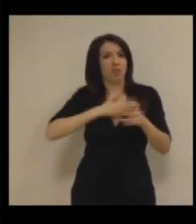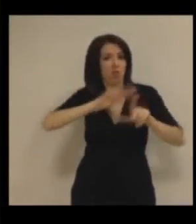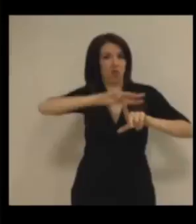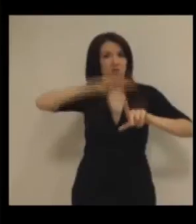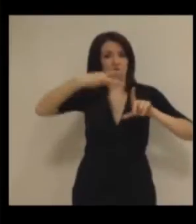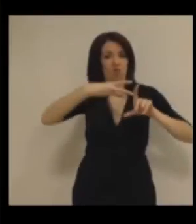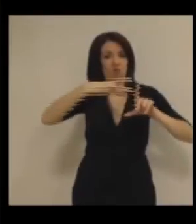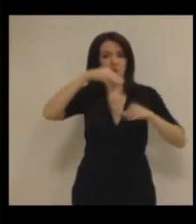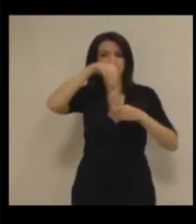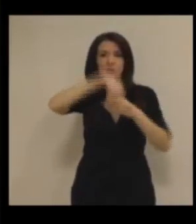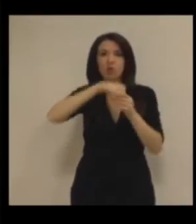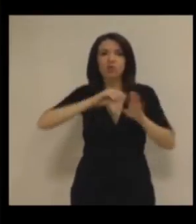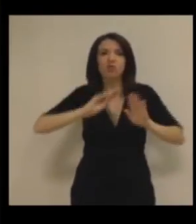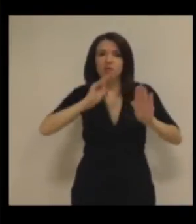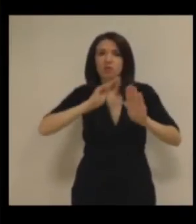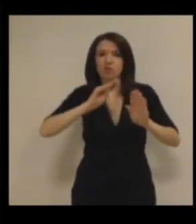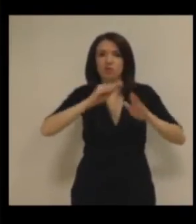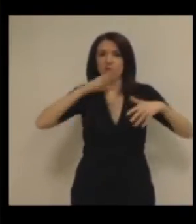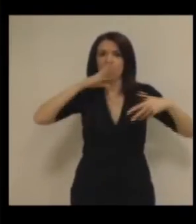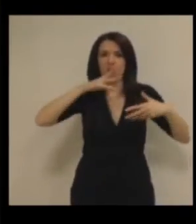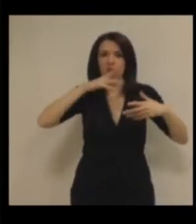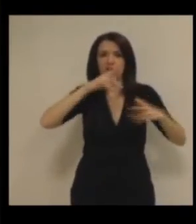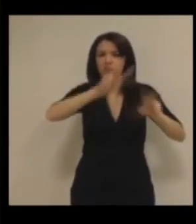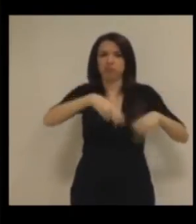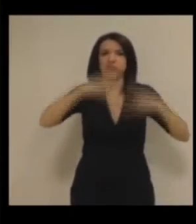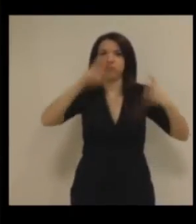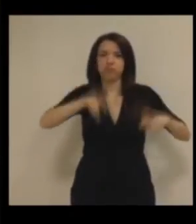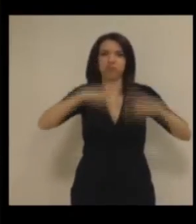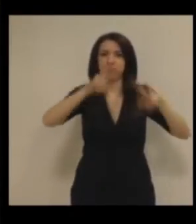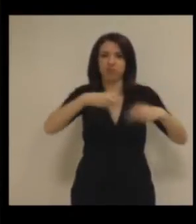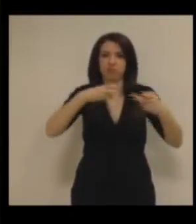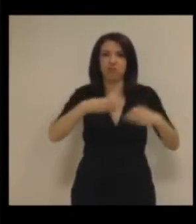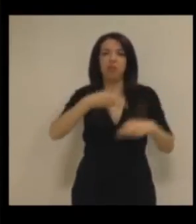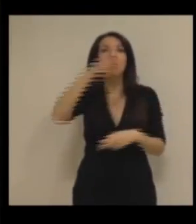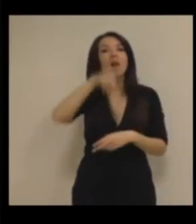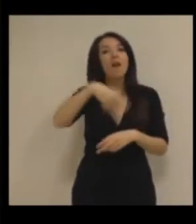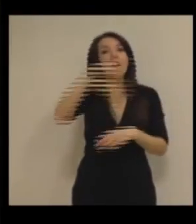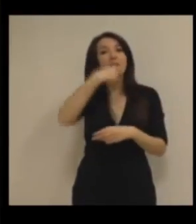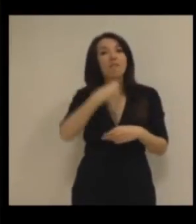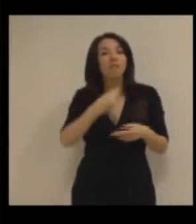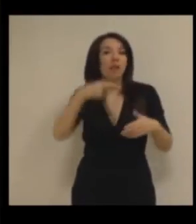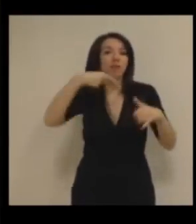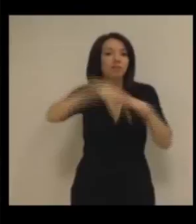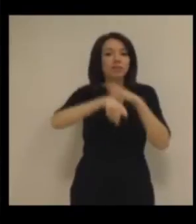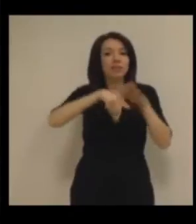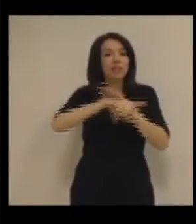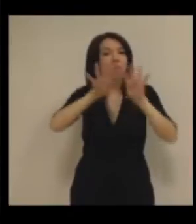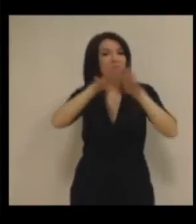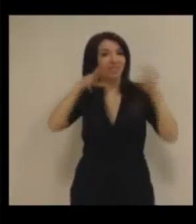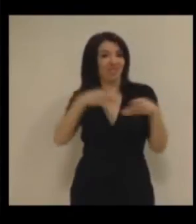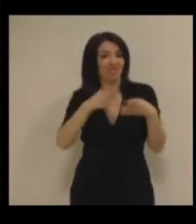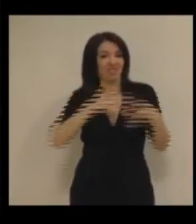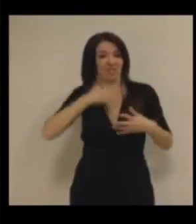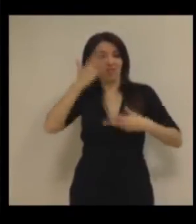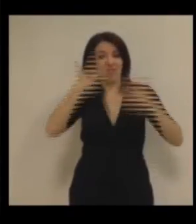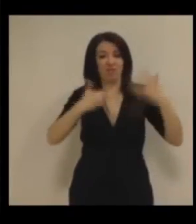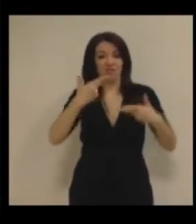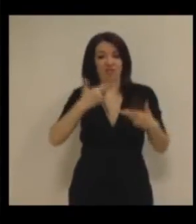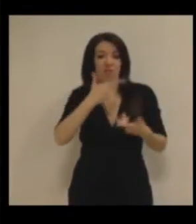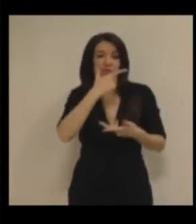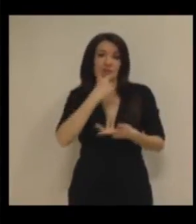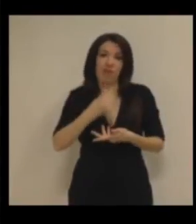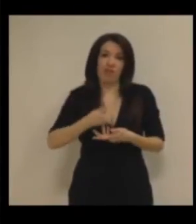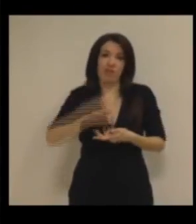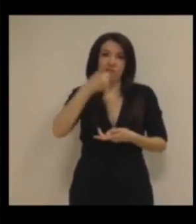plataforma. Asimismo, para facilitar ciertos trámites telemáticos de la Administración,